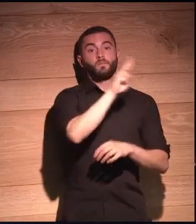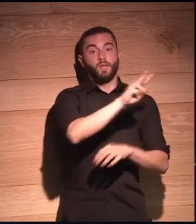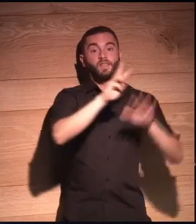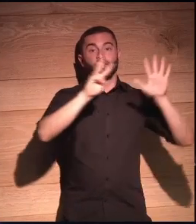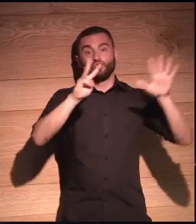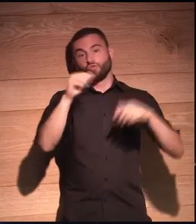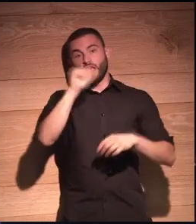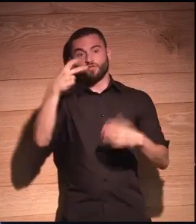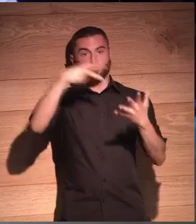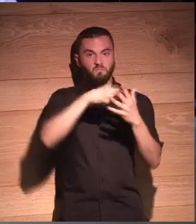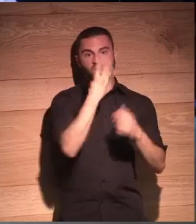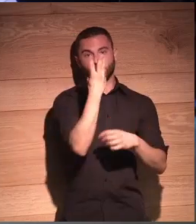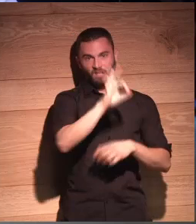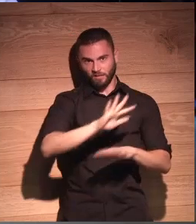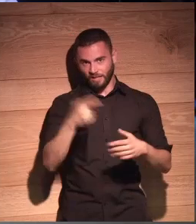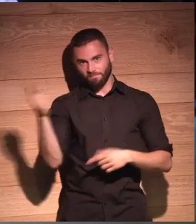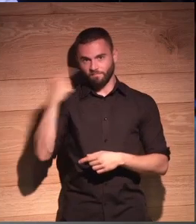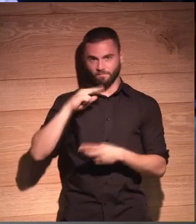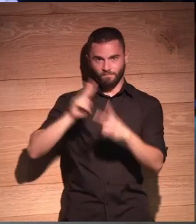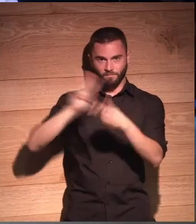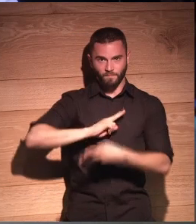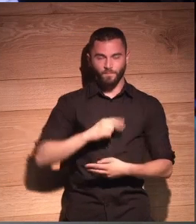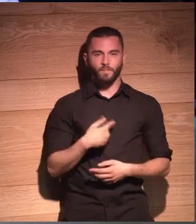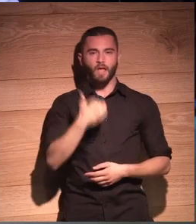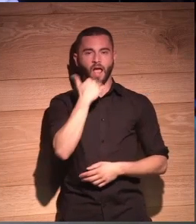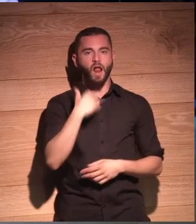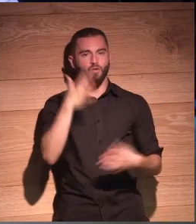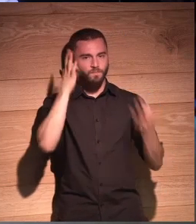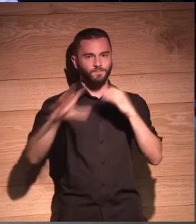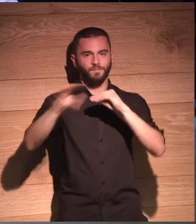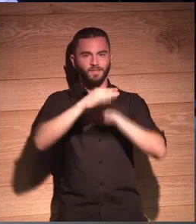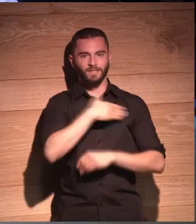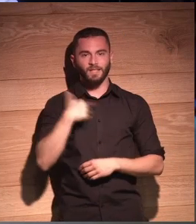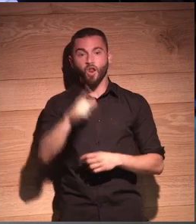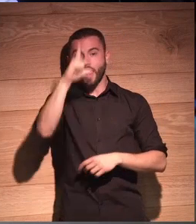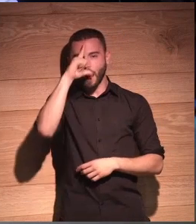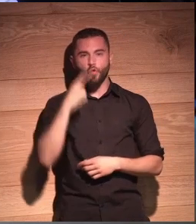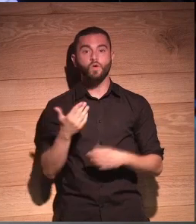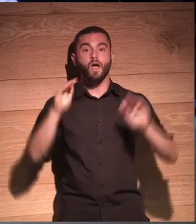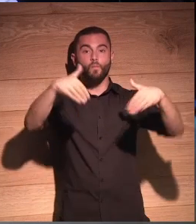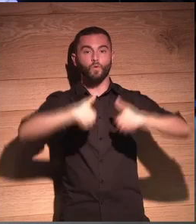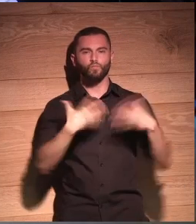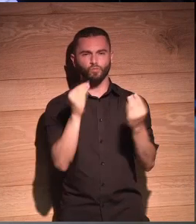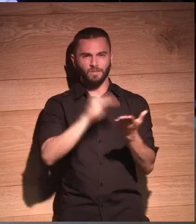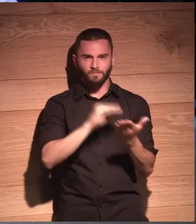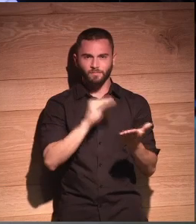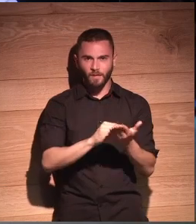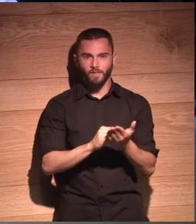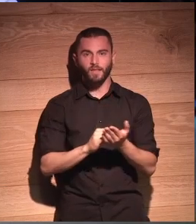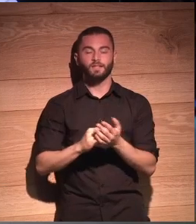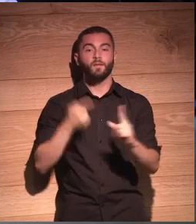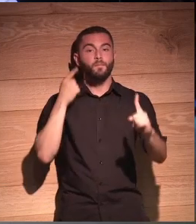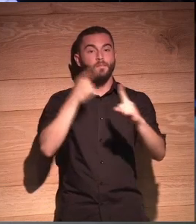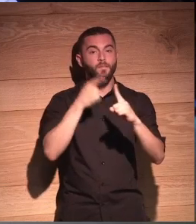él. A mí me gustaría también puntualizar algo, y es que a la Luna hemos vuelto muchas veces con misiones no